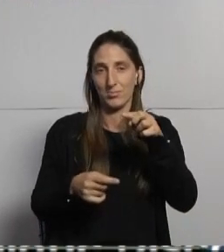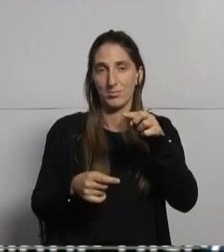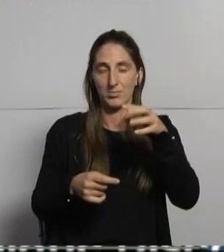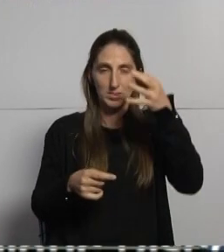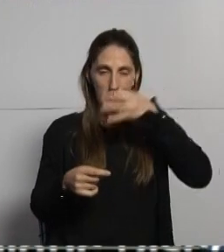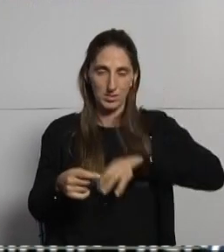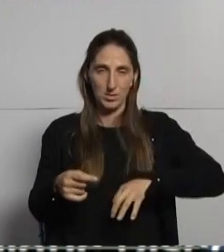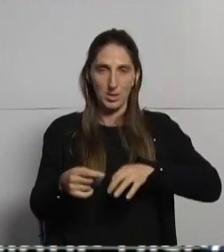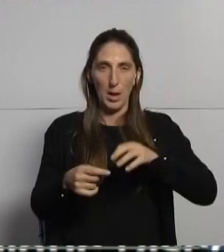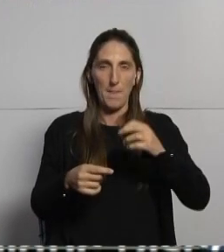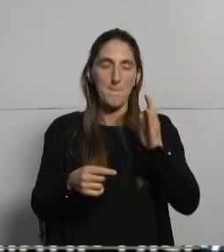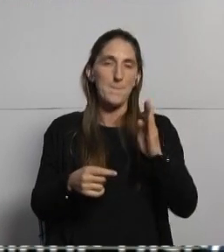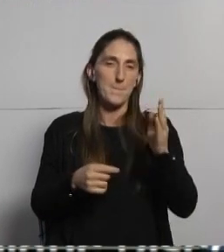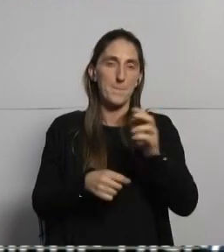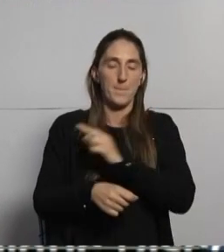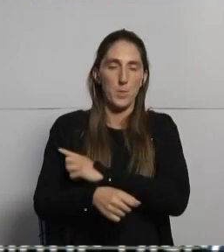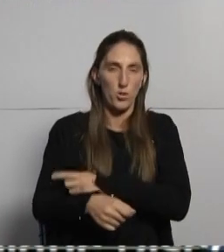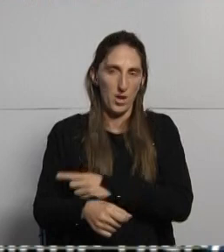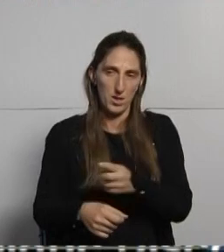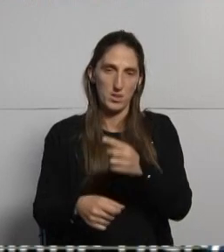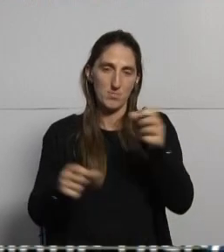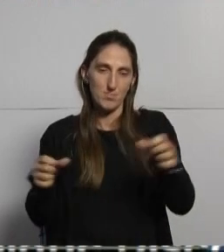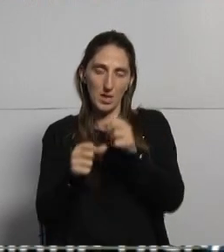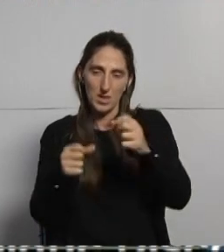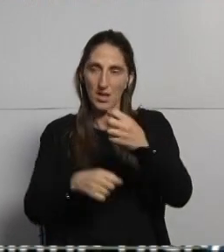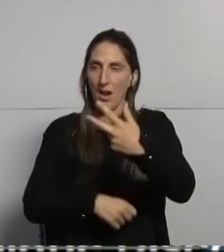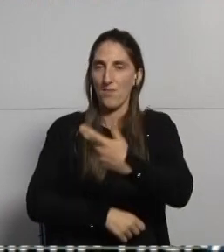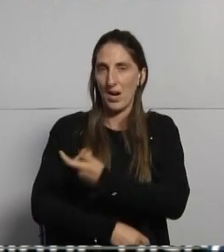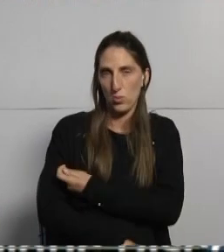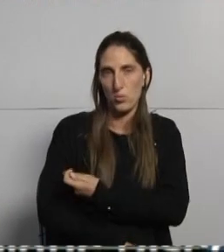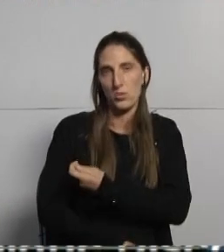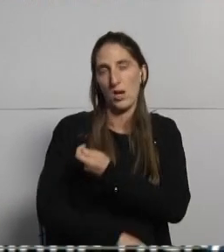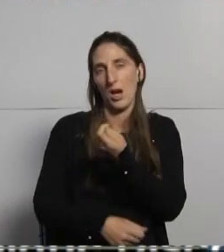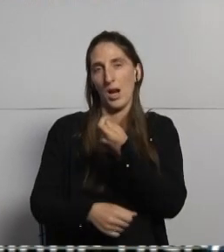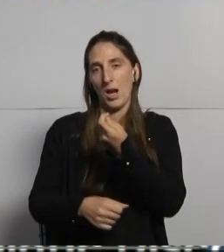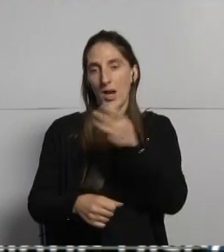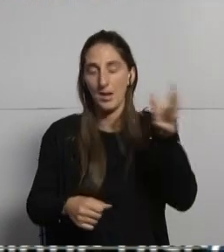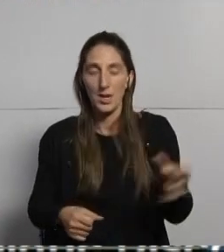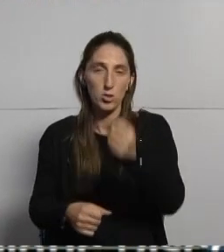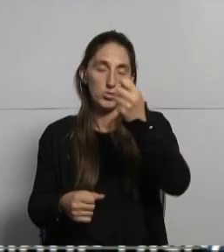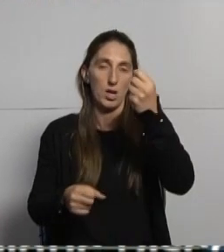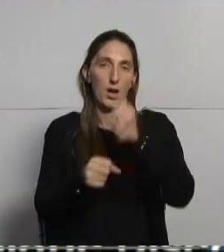a la enfermedad, para diseñar vacunas, para conseguir trabajo,